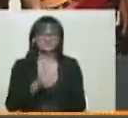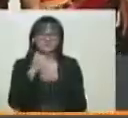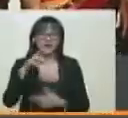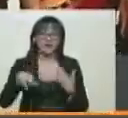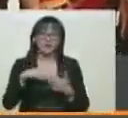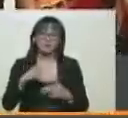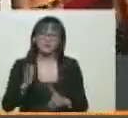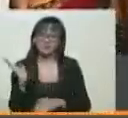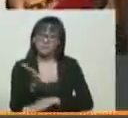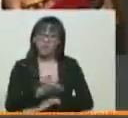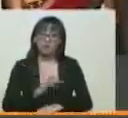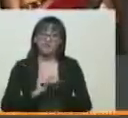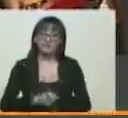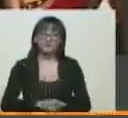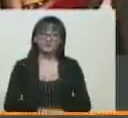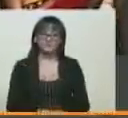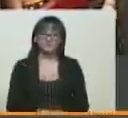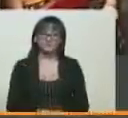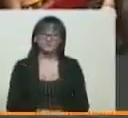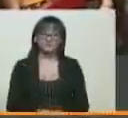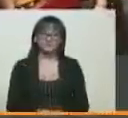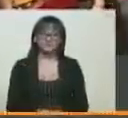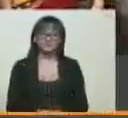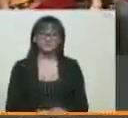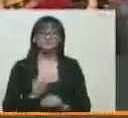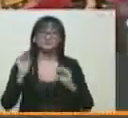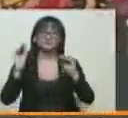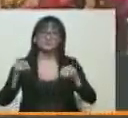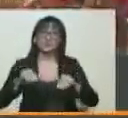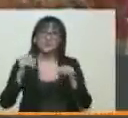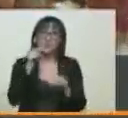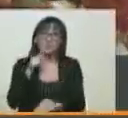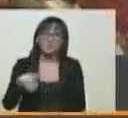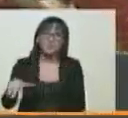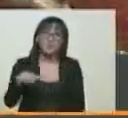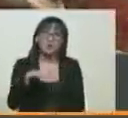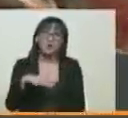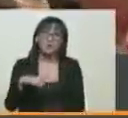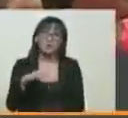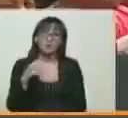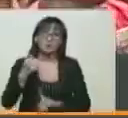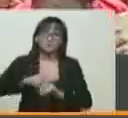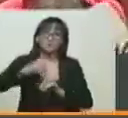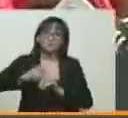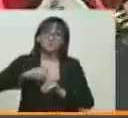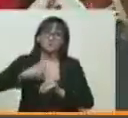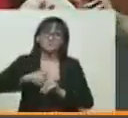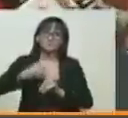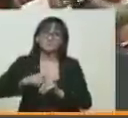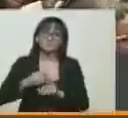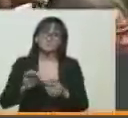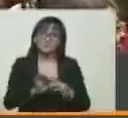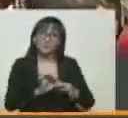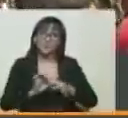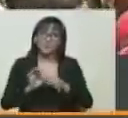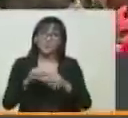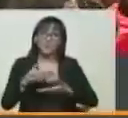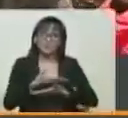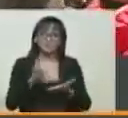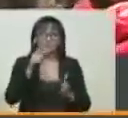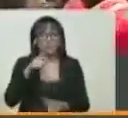revolución. Y llevo al pueblo a la carga, al combate, a la unión